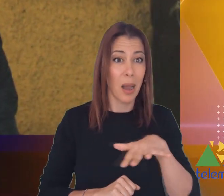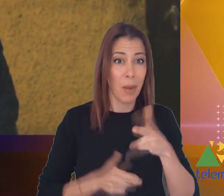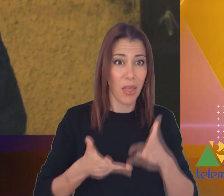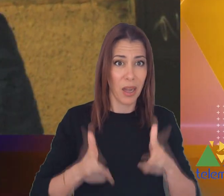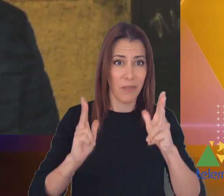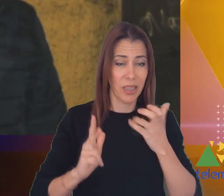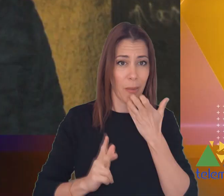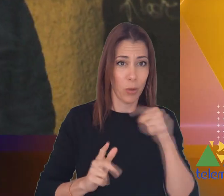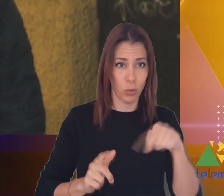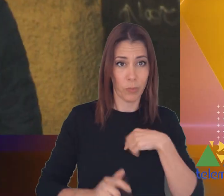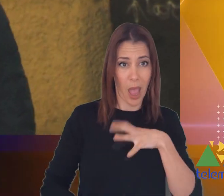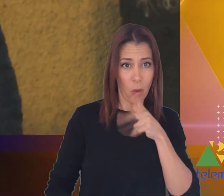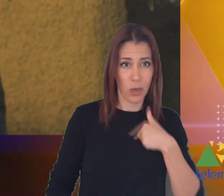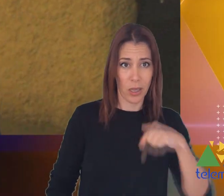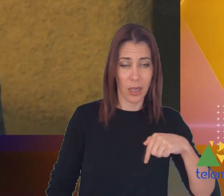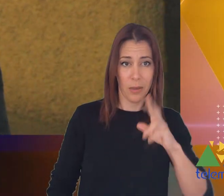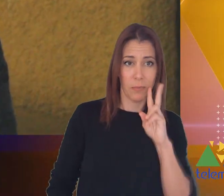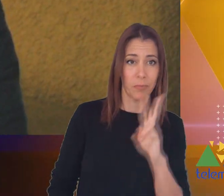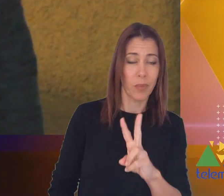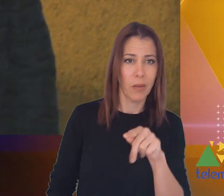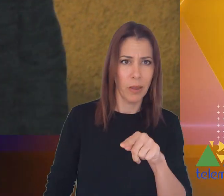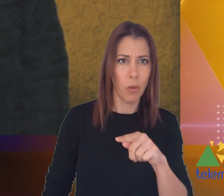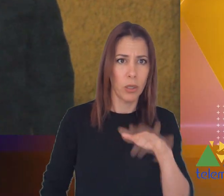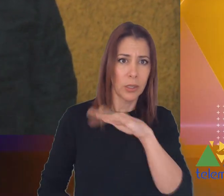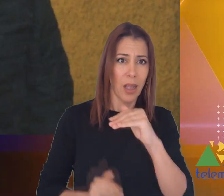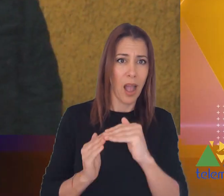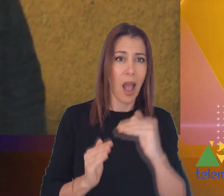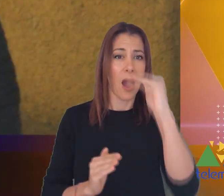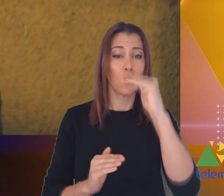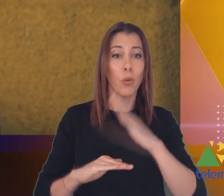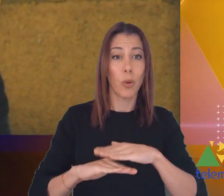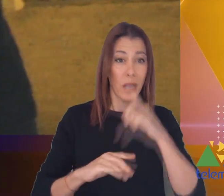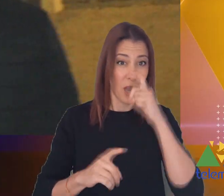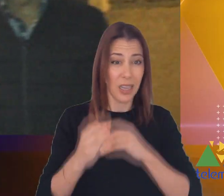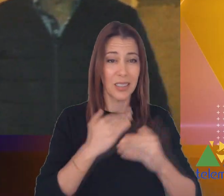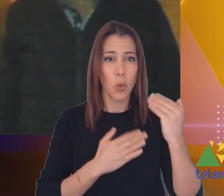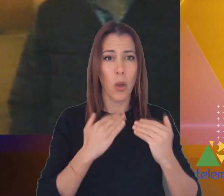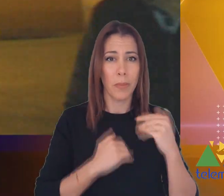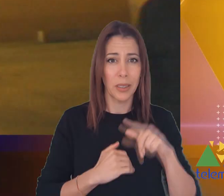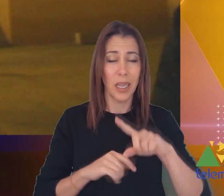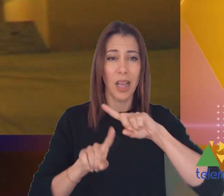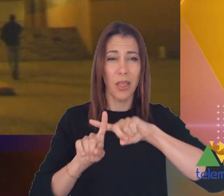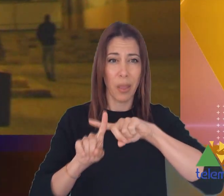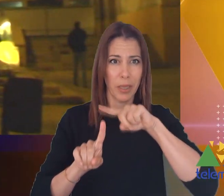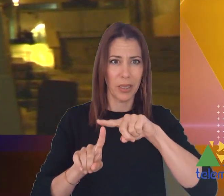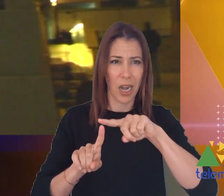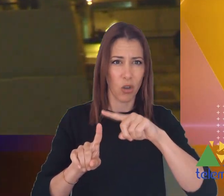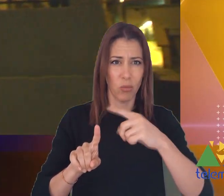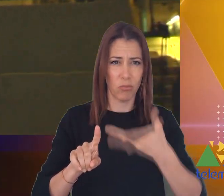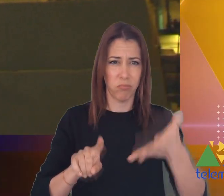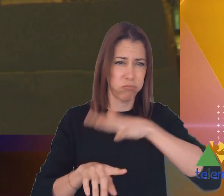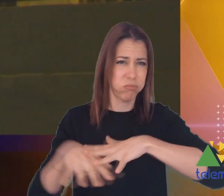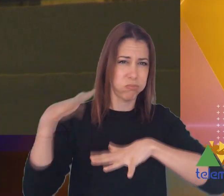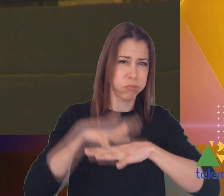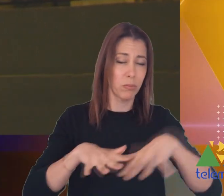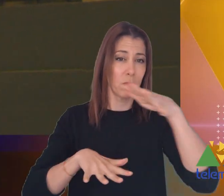si la vemos desde este lado, la Plaza de la Libertad está en alto porque antiguamente el cementerio se enterró.